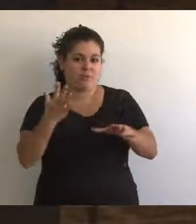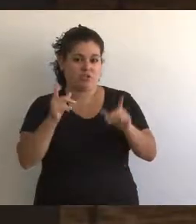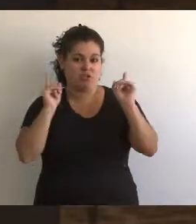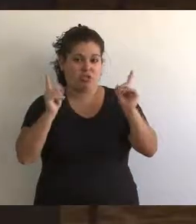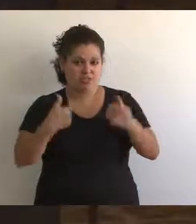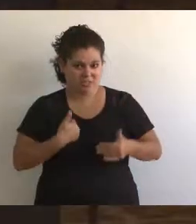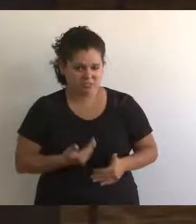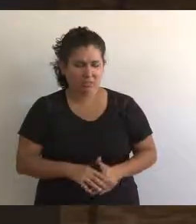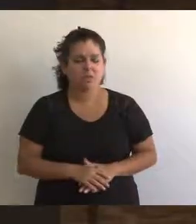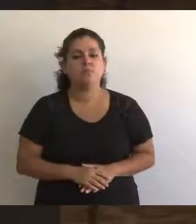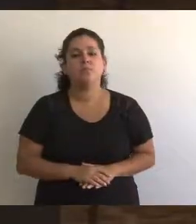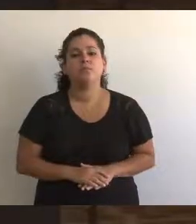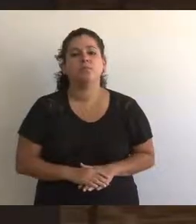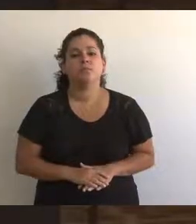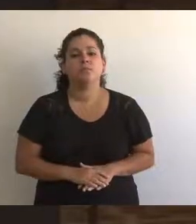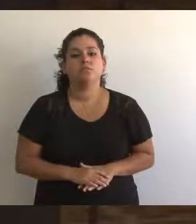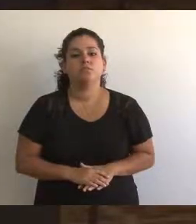Mi profesión es docente,